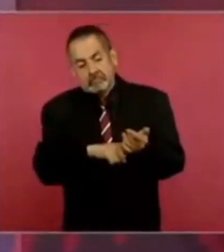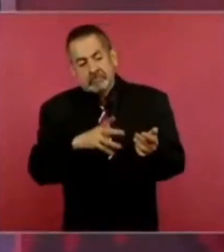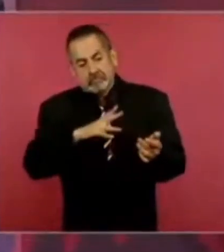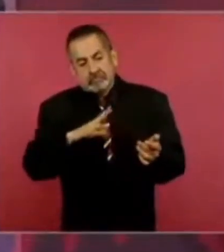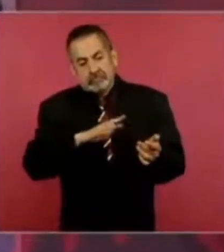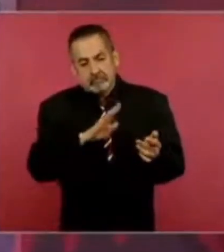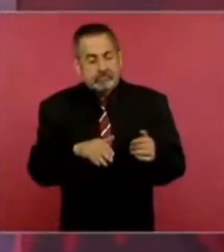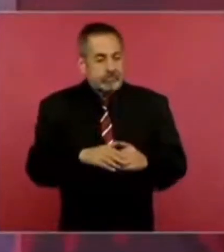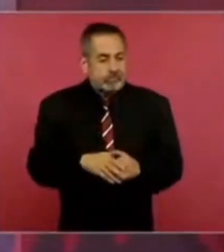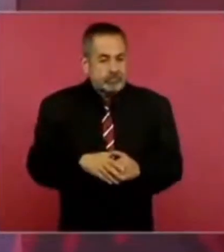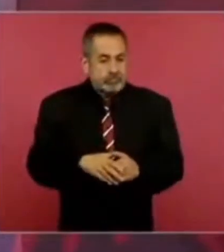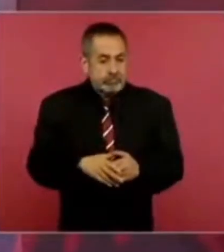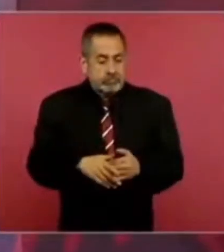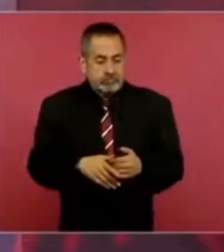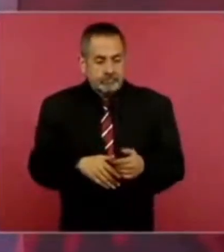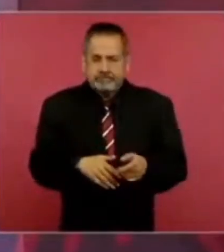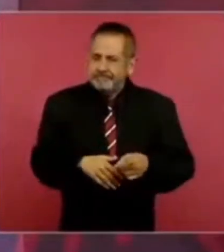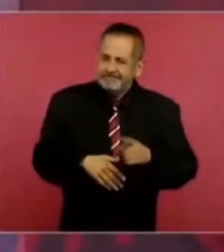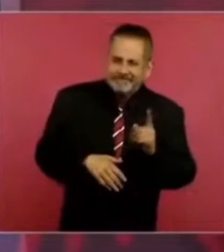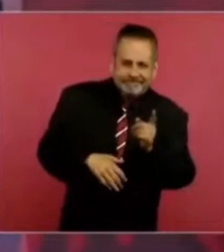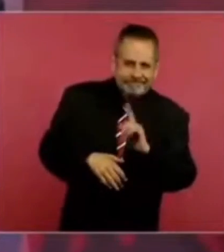y se demuestra que no,